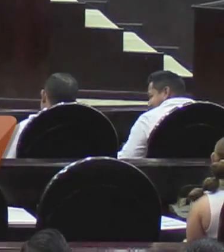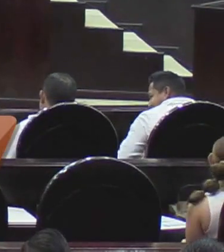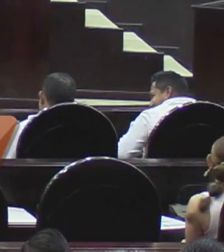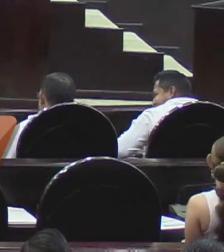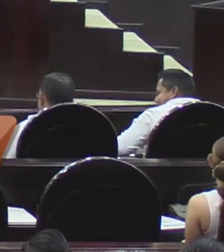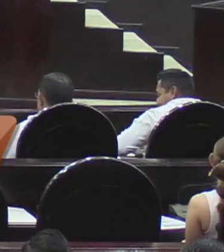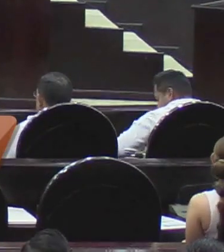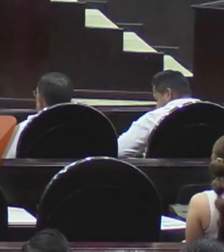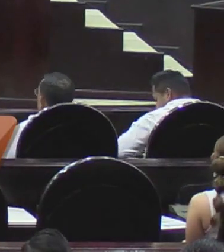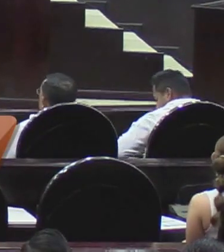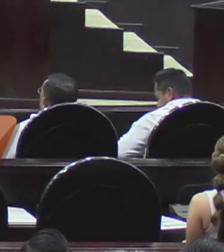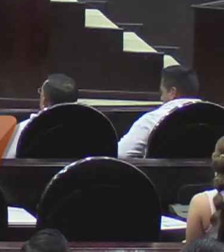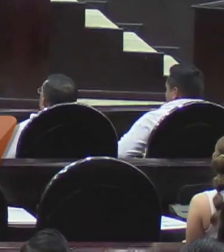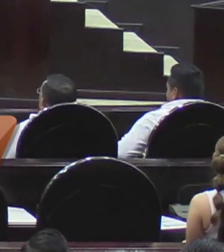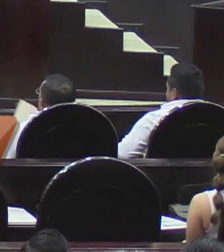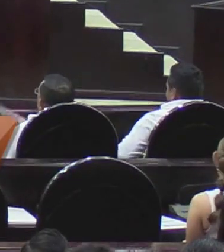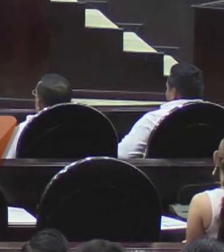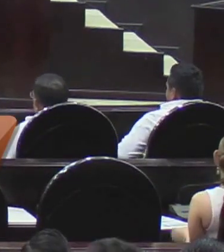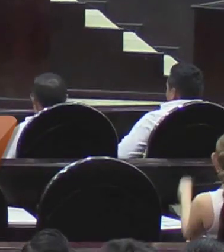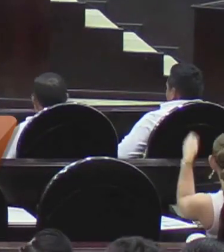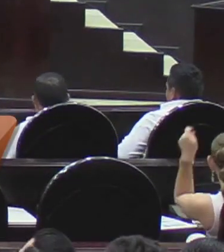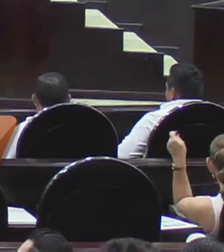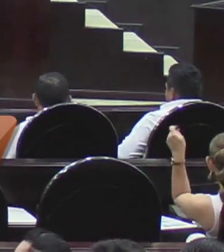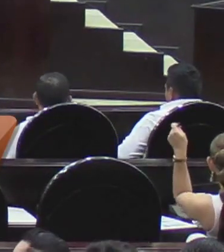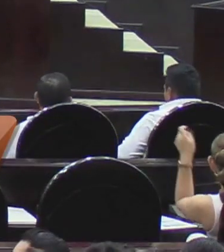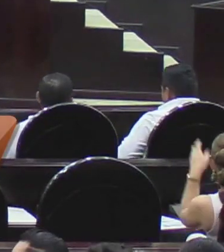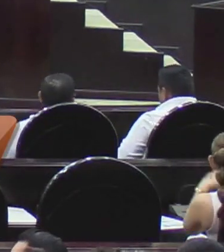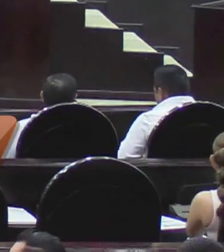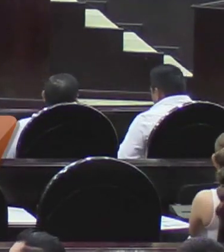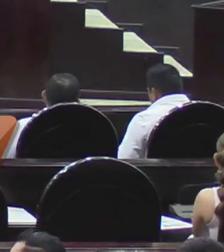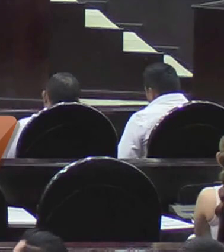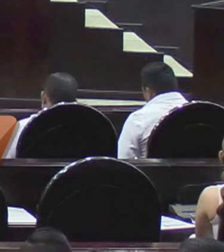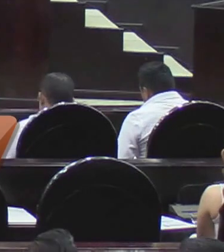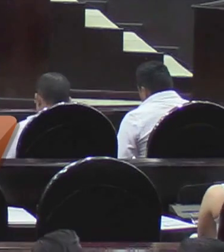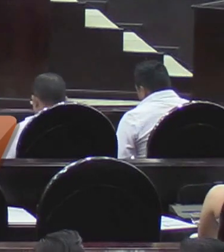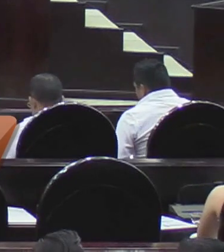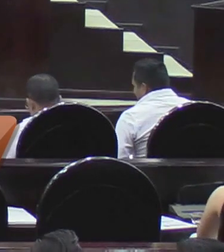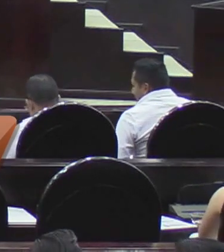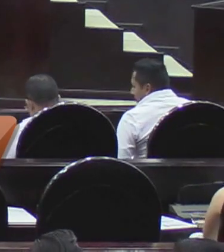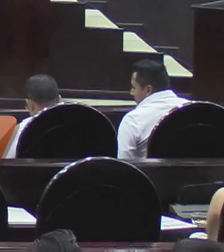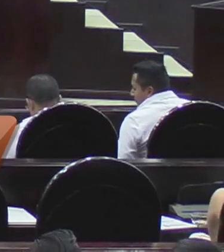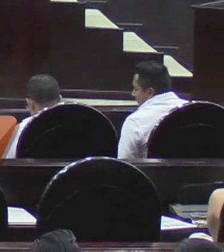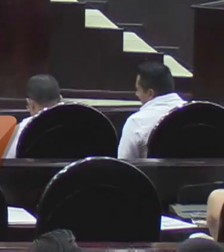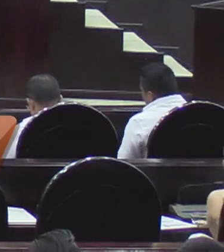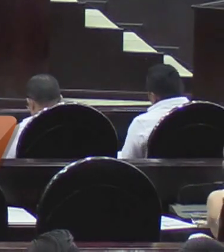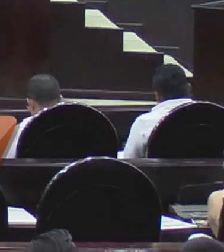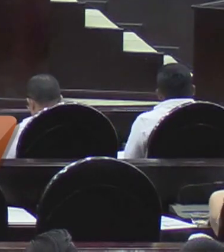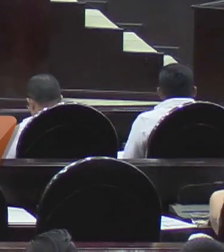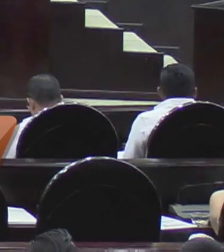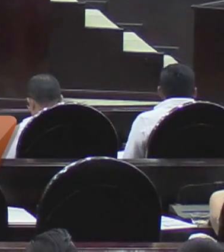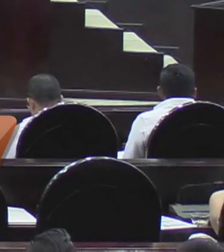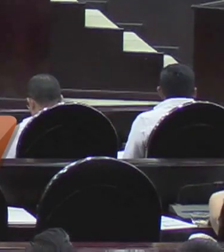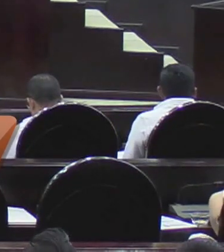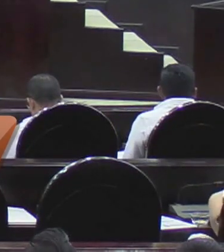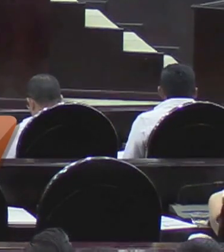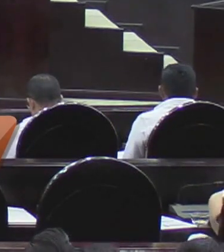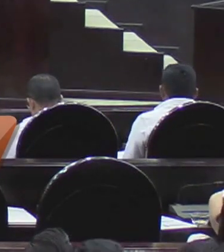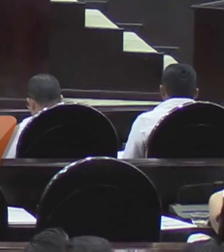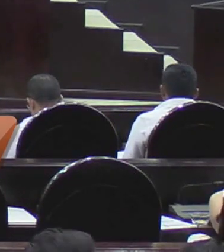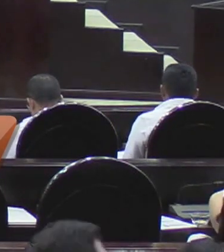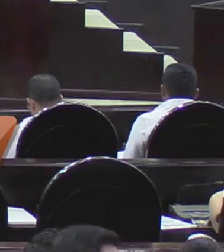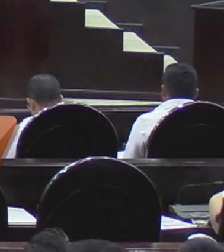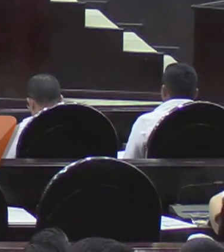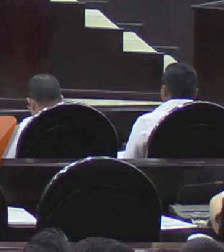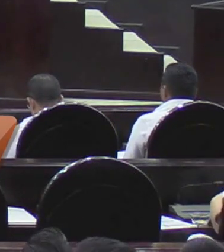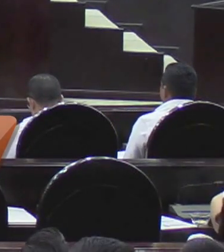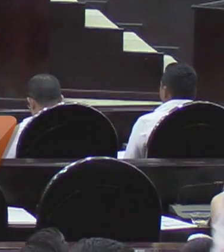68a legislatura con fundamento en la fracción dé Segunda del Artículo 20 del reglamento interior de este propio